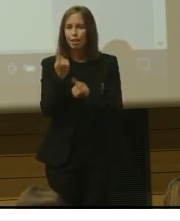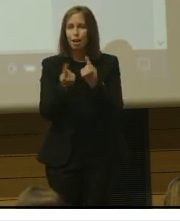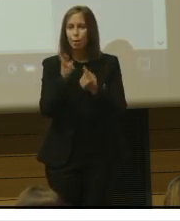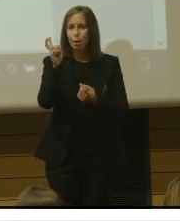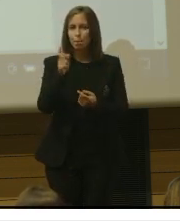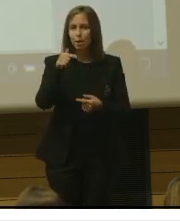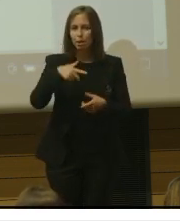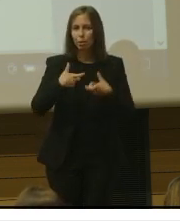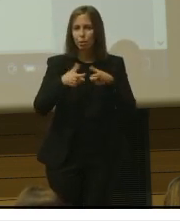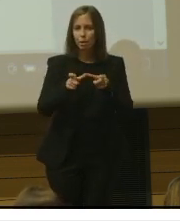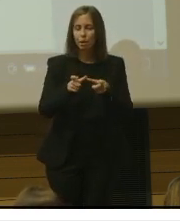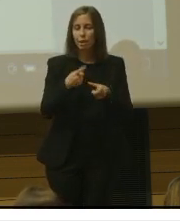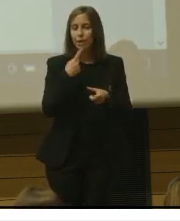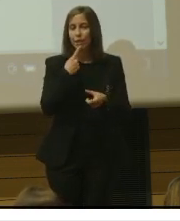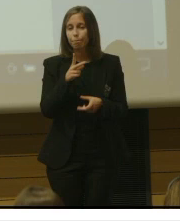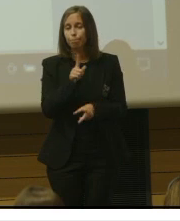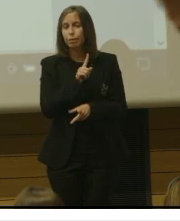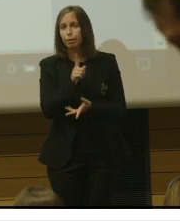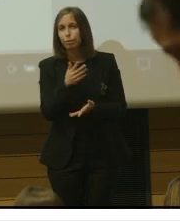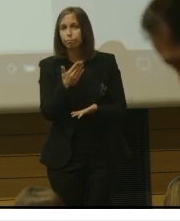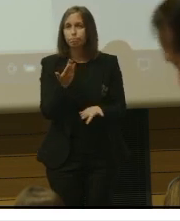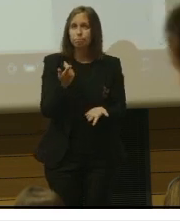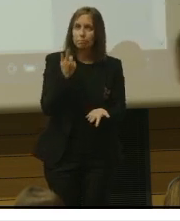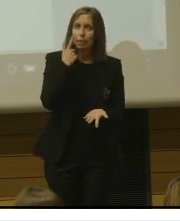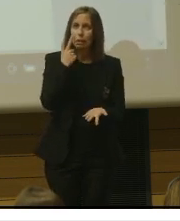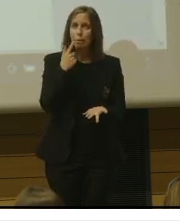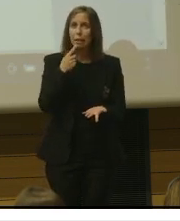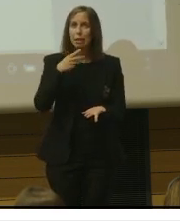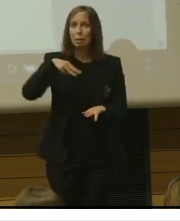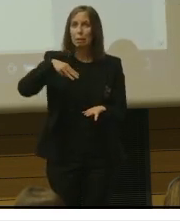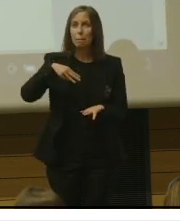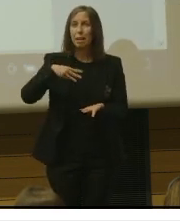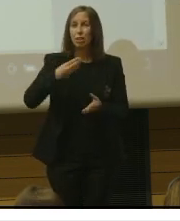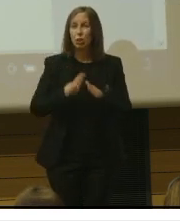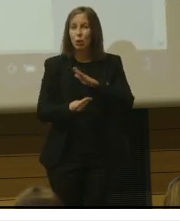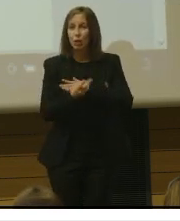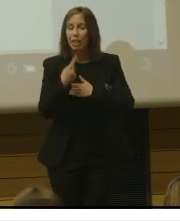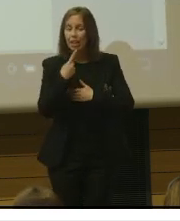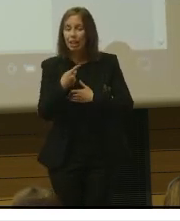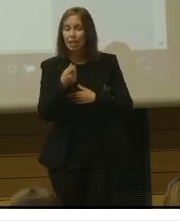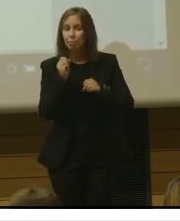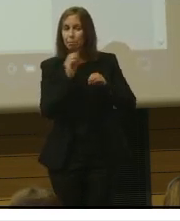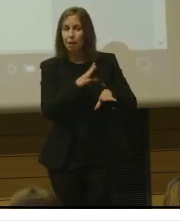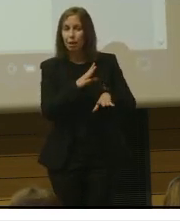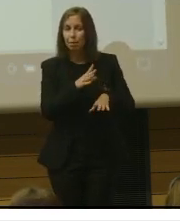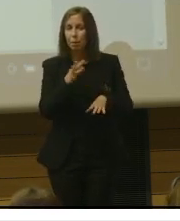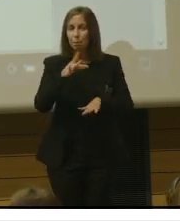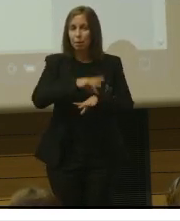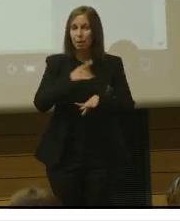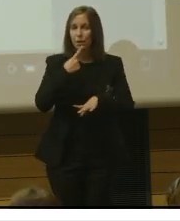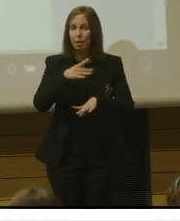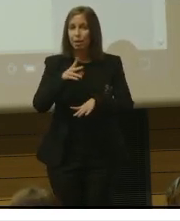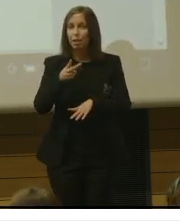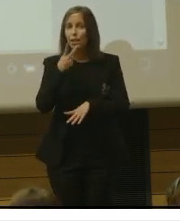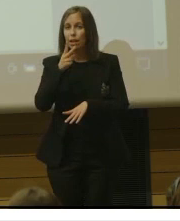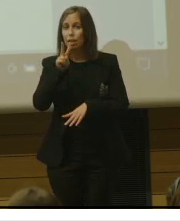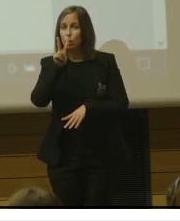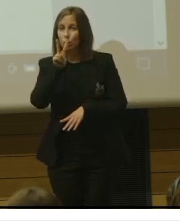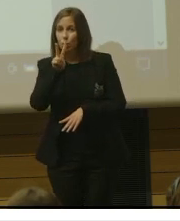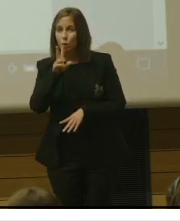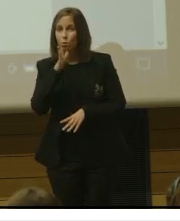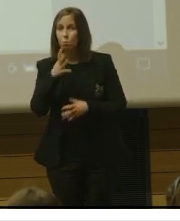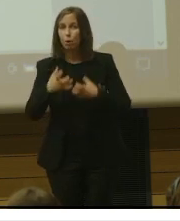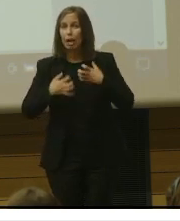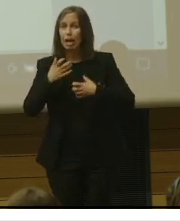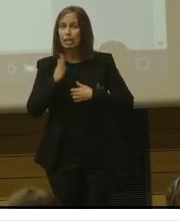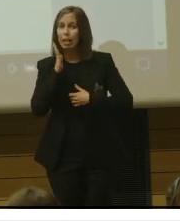unidad y nos dicen, no, es que bueno, a ver, la matrona me dijo que lo dejara, pero luego otro médico me dijo que era mejor fumar 2 cigarrillos que no fumar ninguno, porque la ansiedad